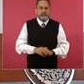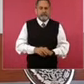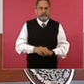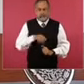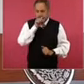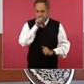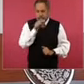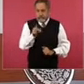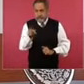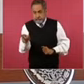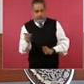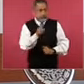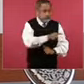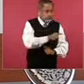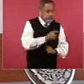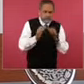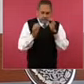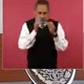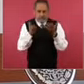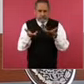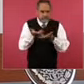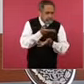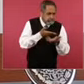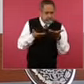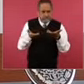debe de haber diálogo.